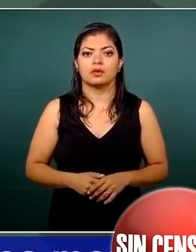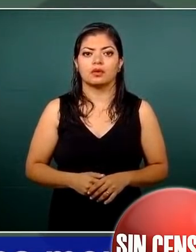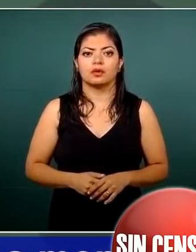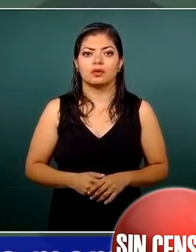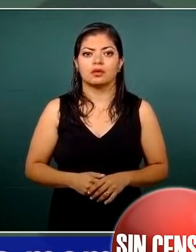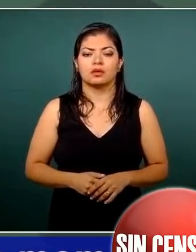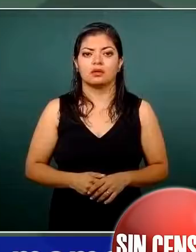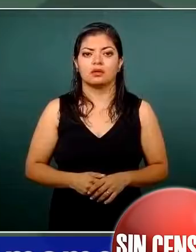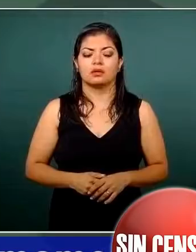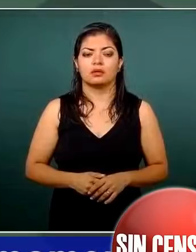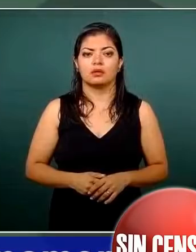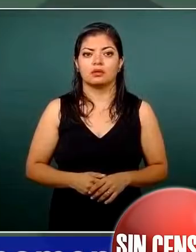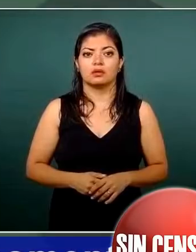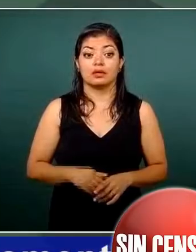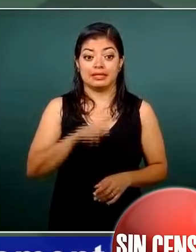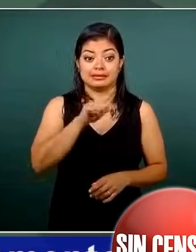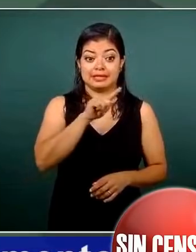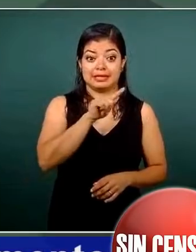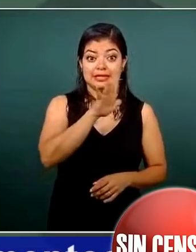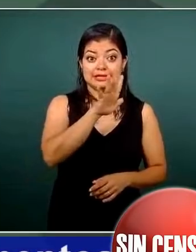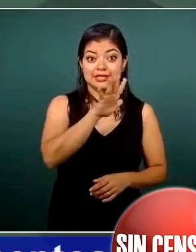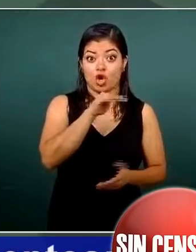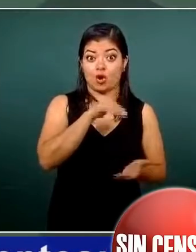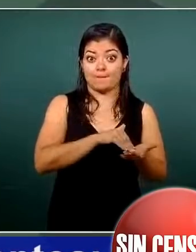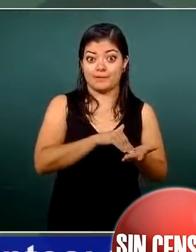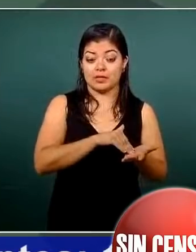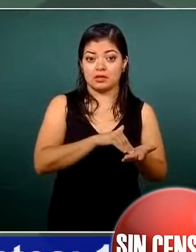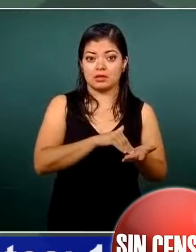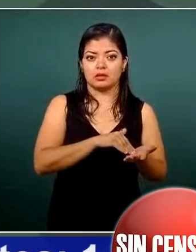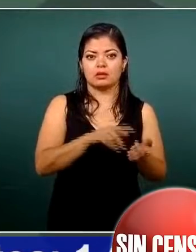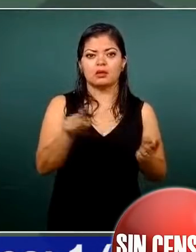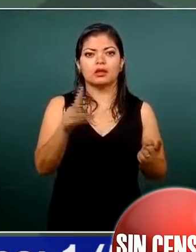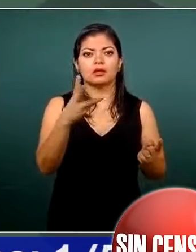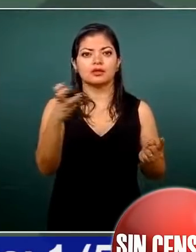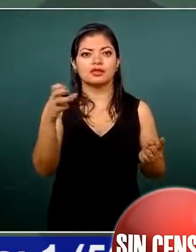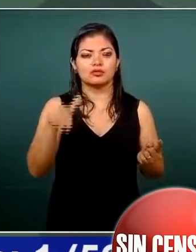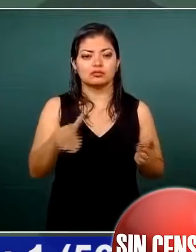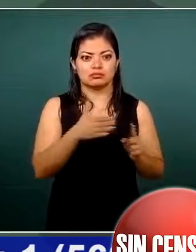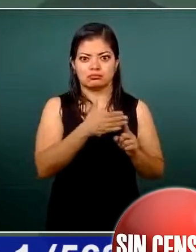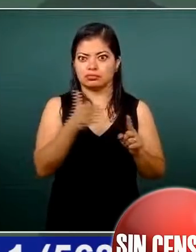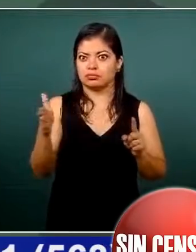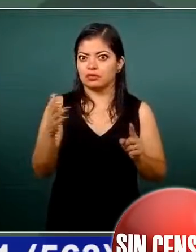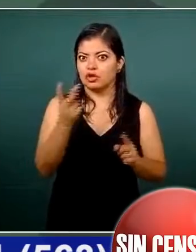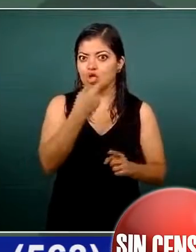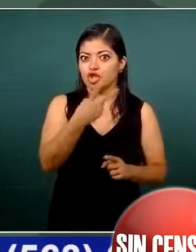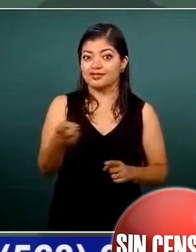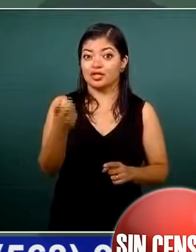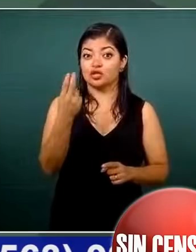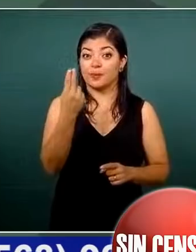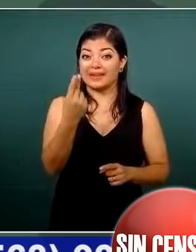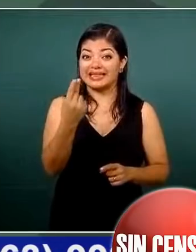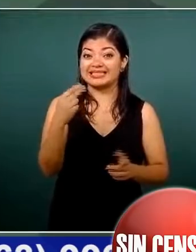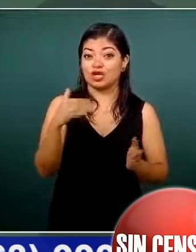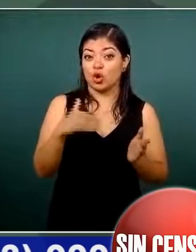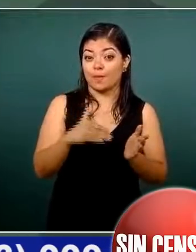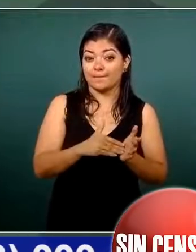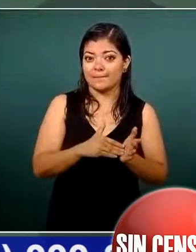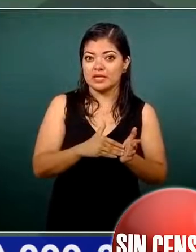De 75,000 a 300,000. Son 225,000 millones de ahorro.